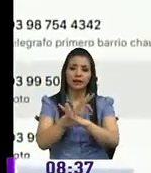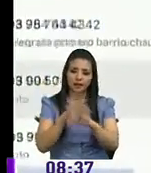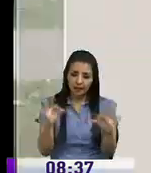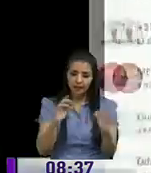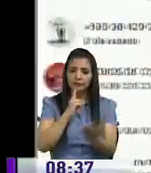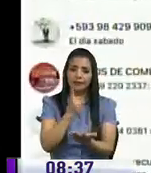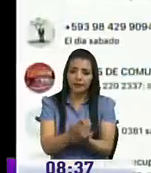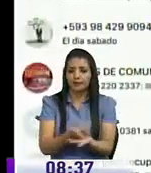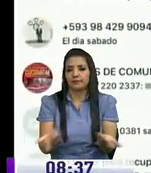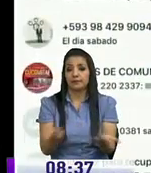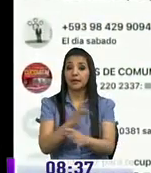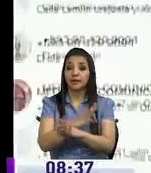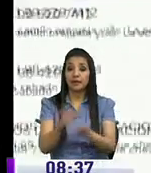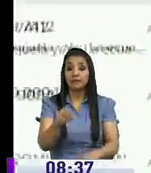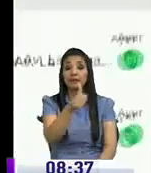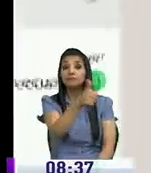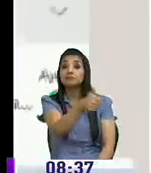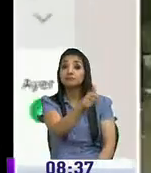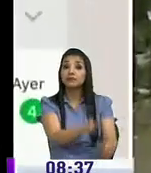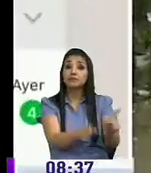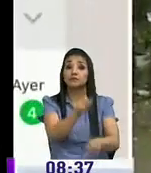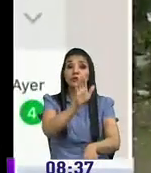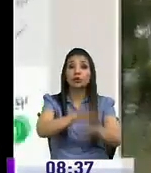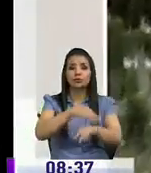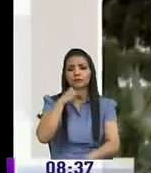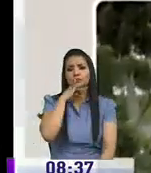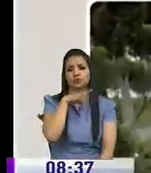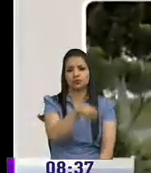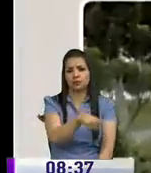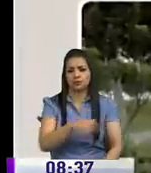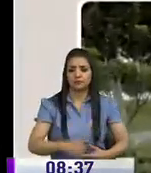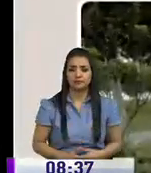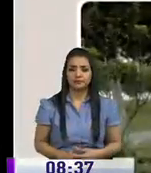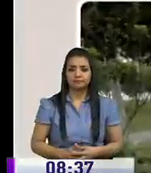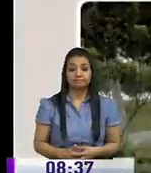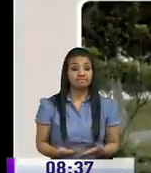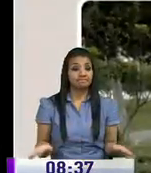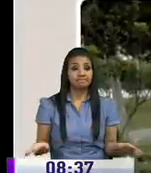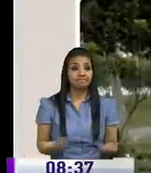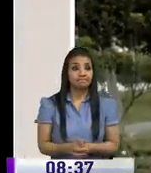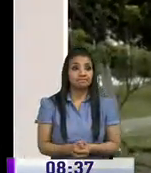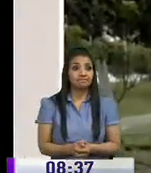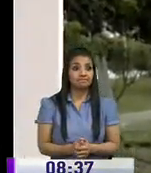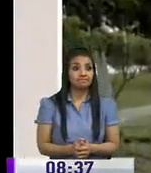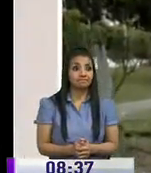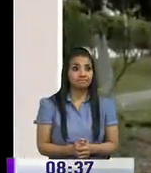lamentablemente, limpiar lo que nosotros mismos, miren, ensuciamos. Ahí está.